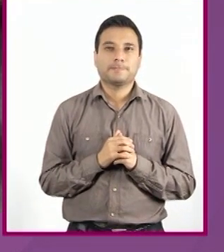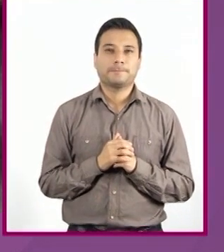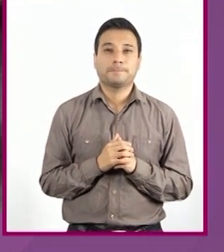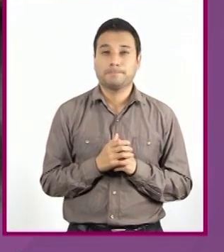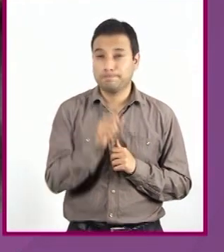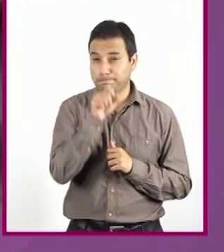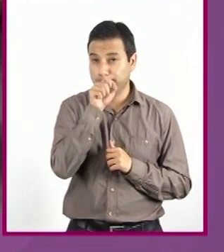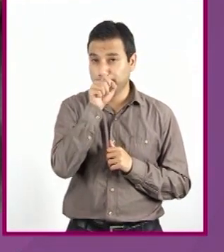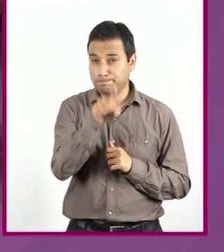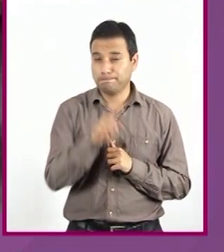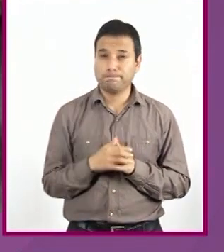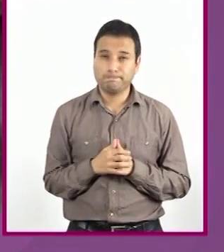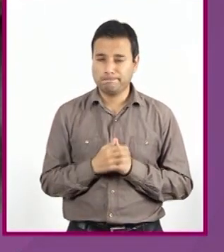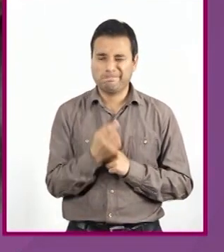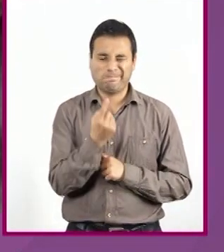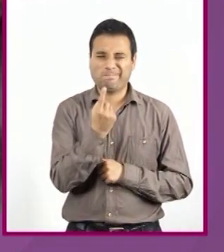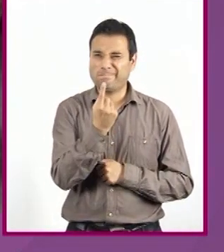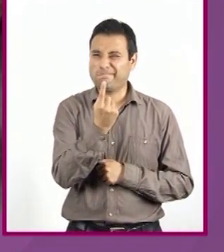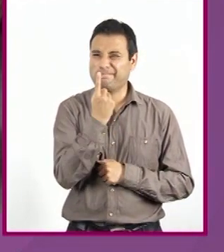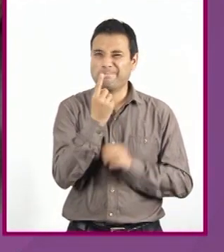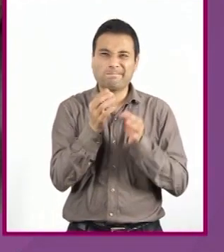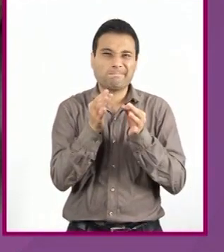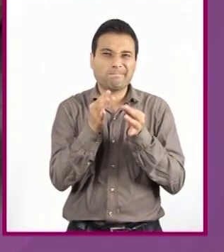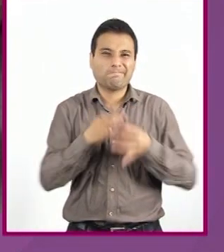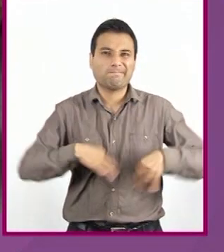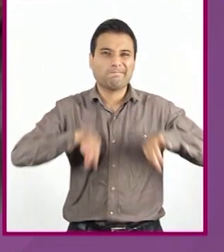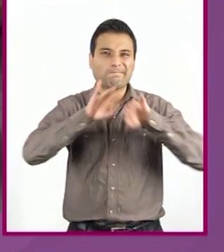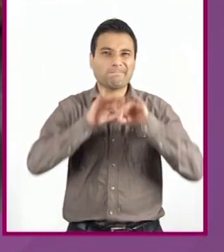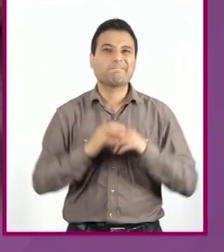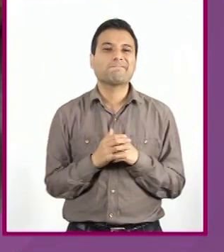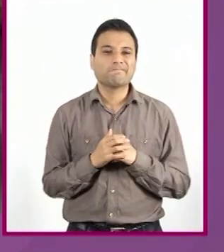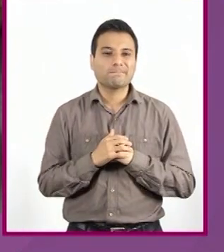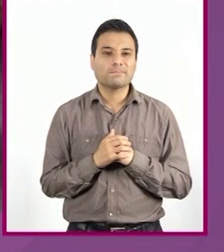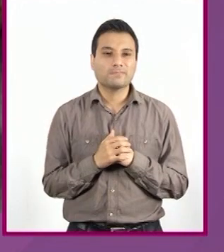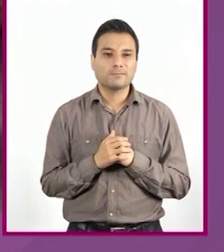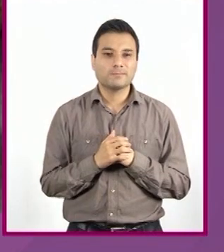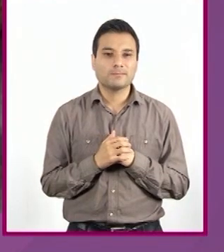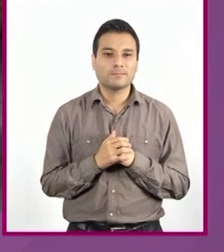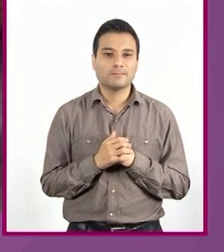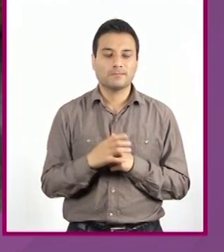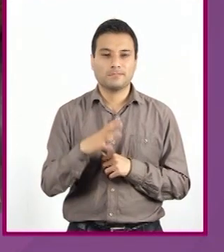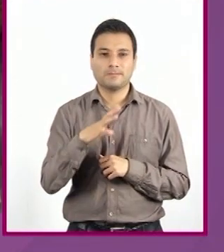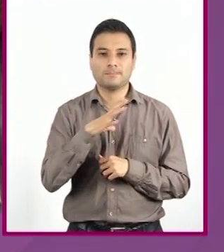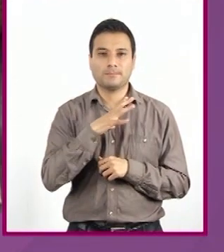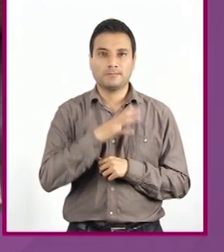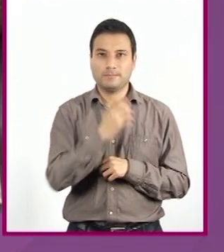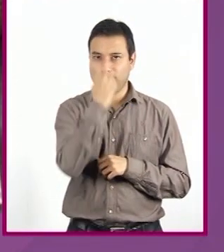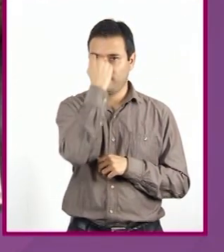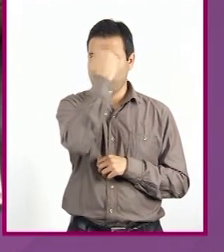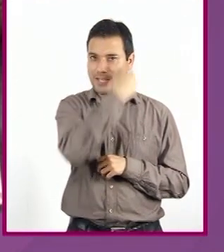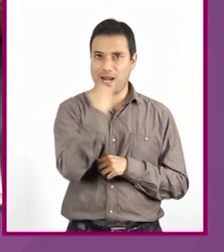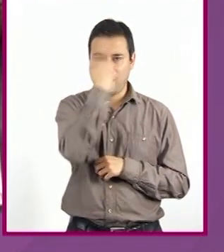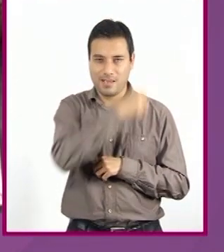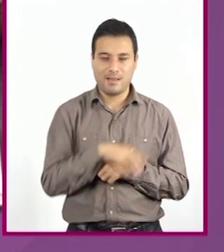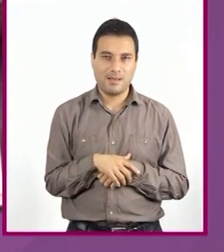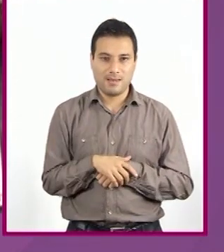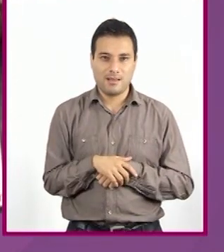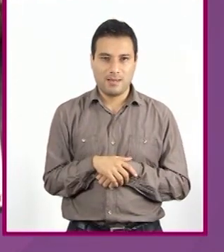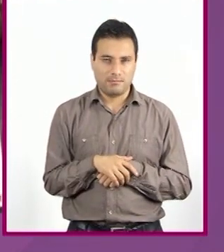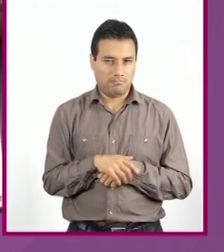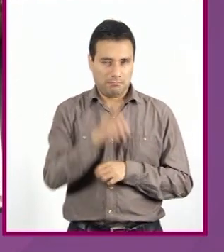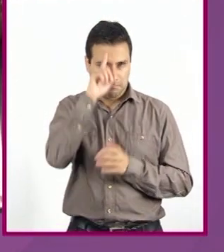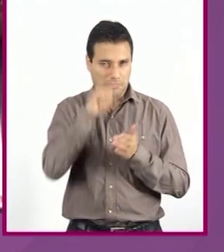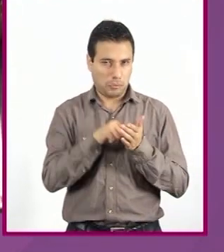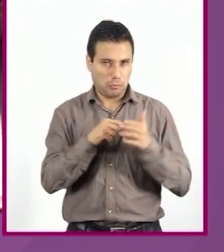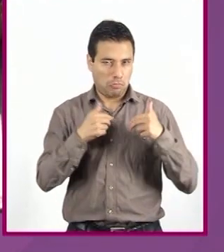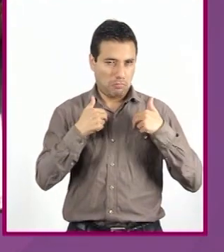una representación que tiene muy importante es en la parte posterior, en la curvatura del yugo. Tiene una cara aparentemente humana, pero con